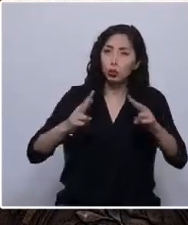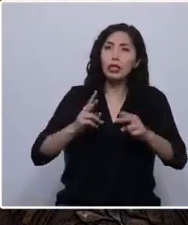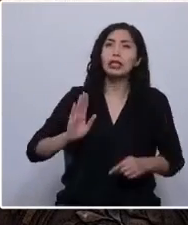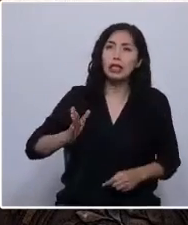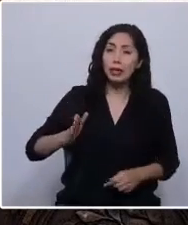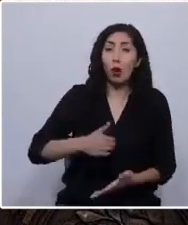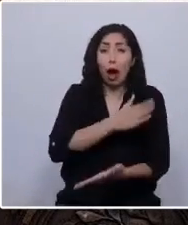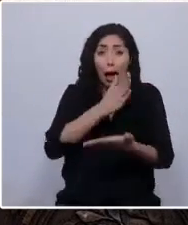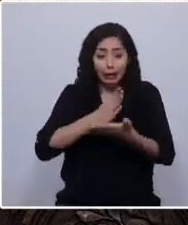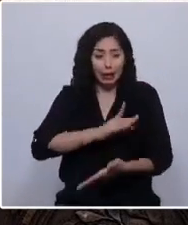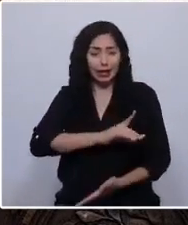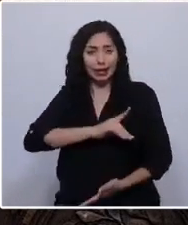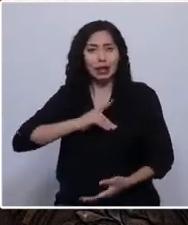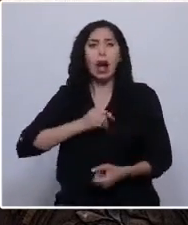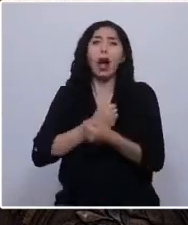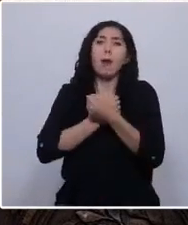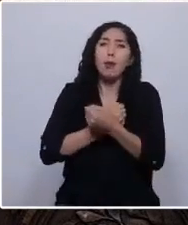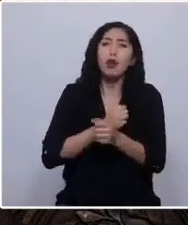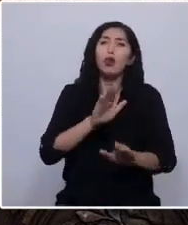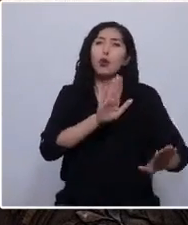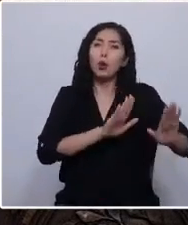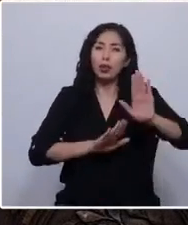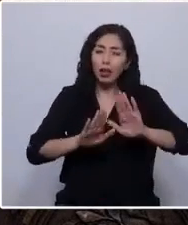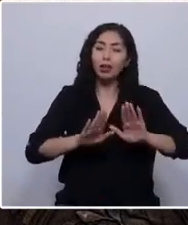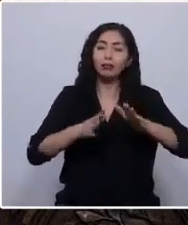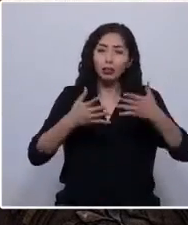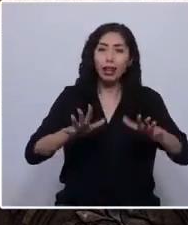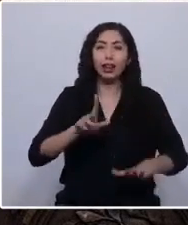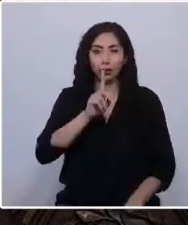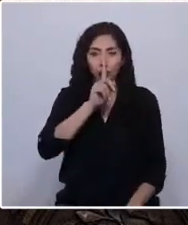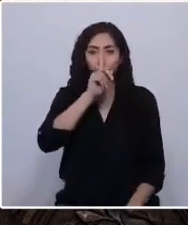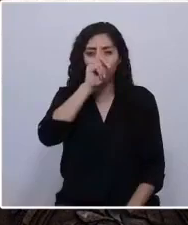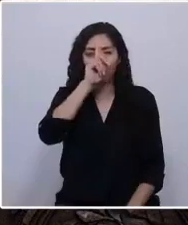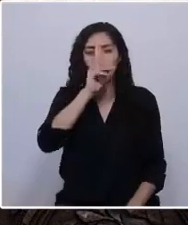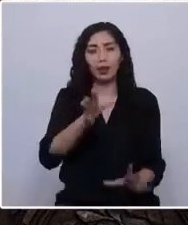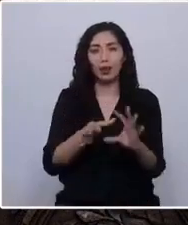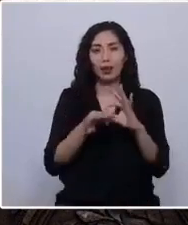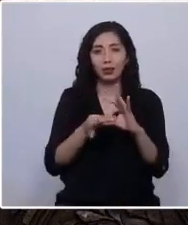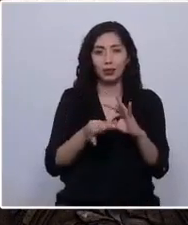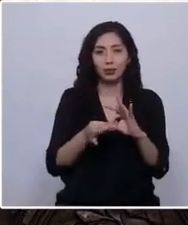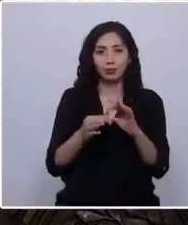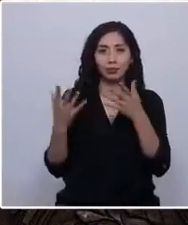hasta que la dignidad, el amor y el cuidado se haga costumbre. Gracias.